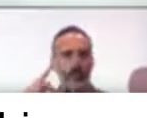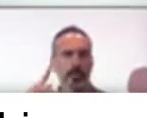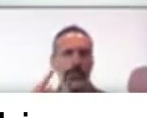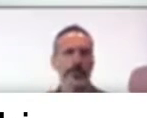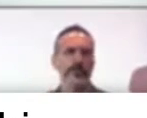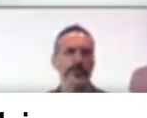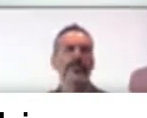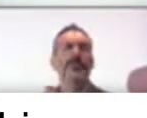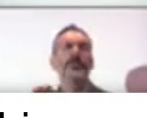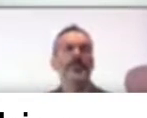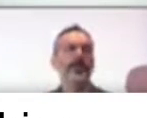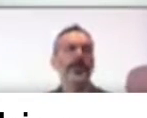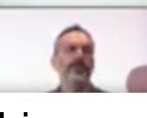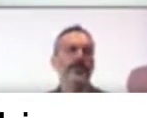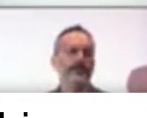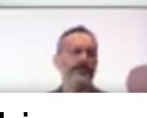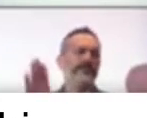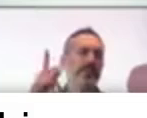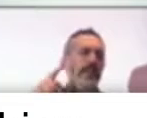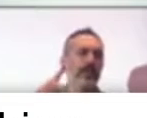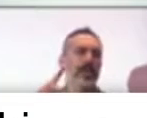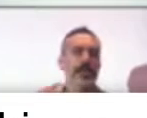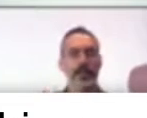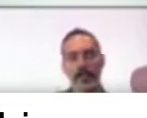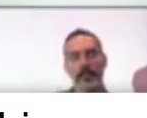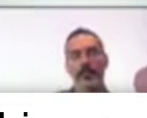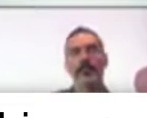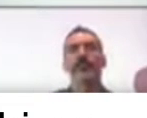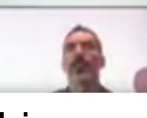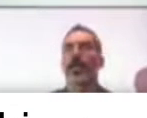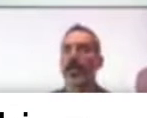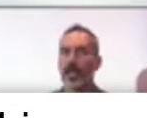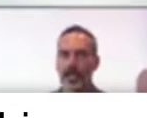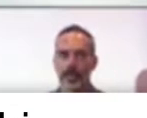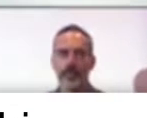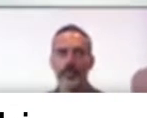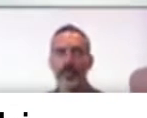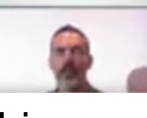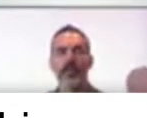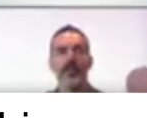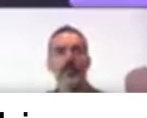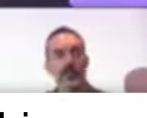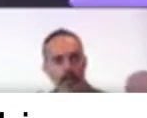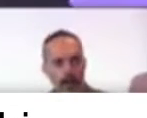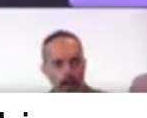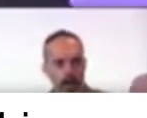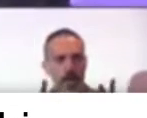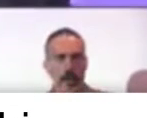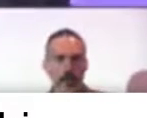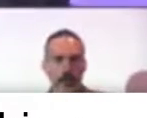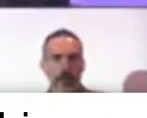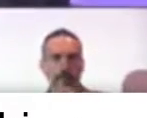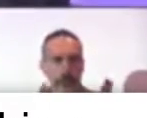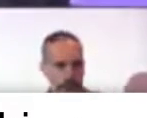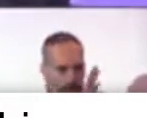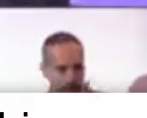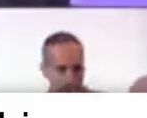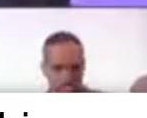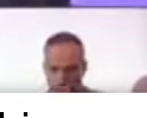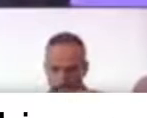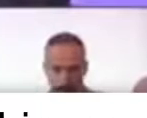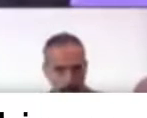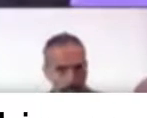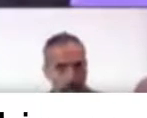corrigiendo el rumbo? Significa ser actor, no mero espectador. Significa participar y